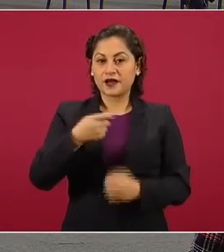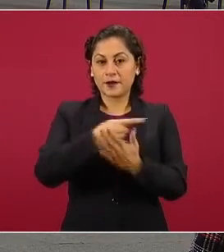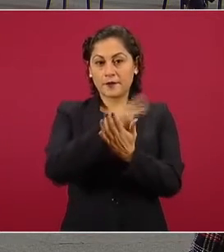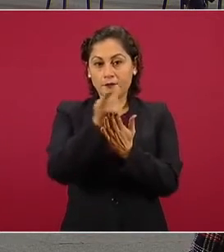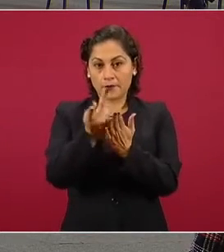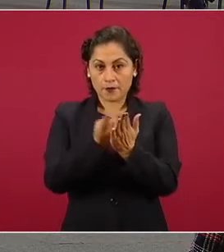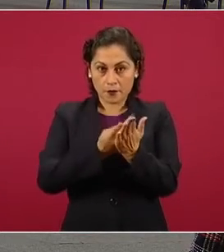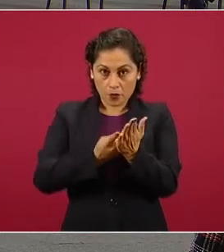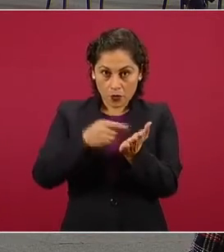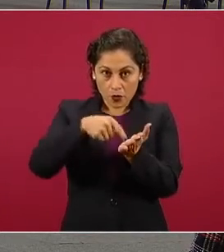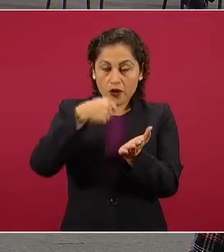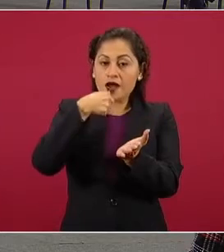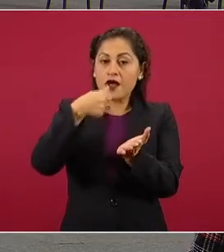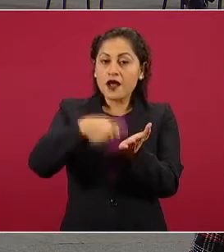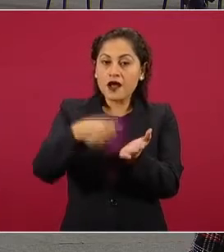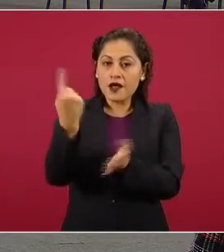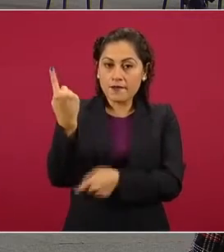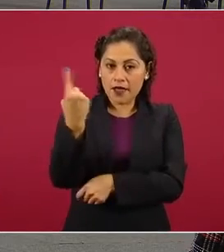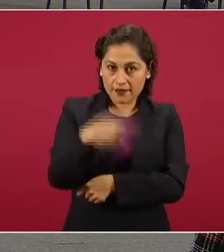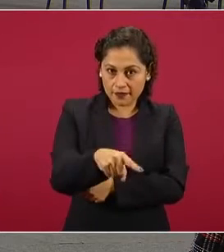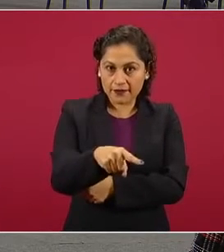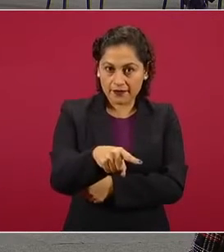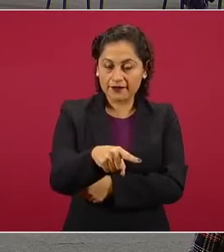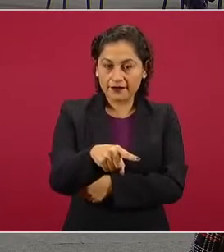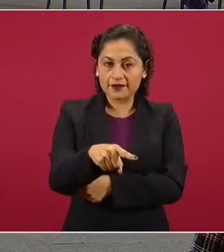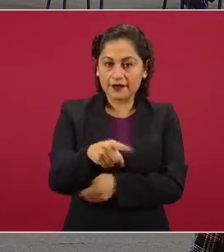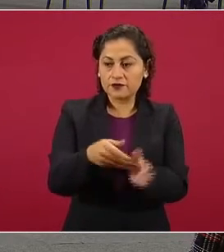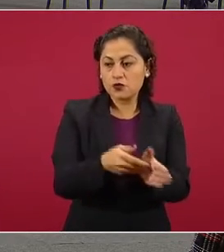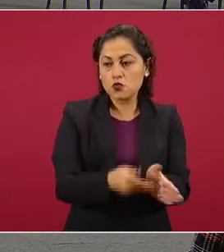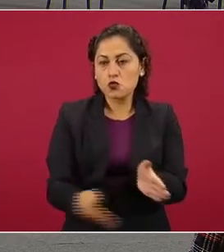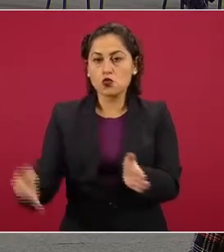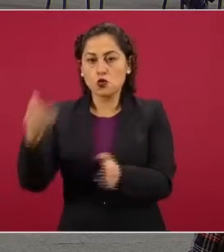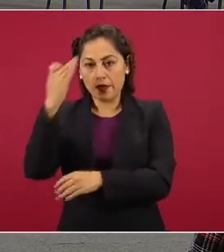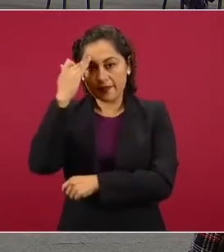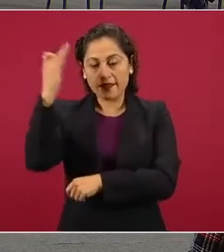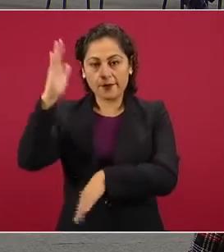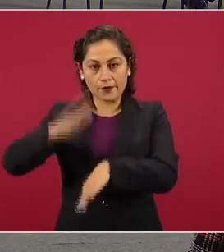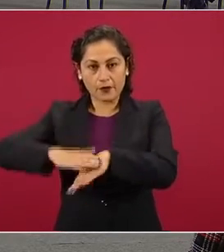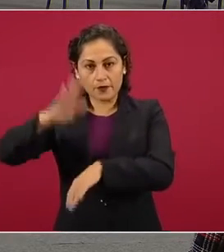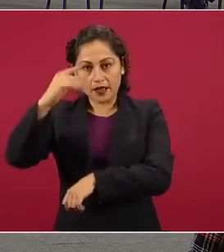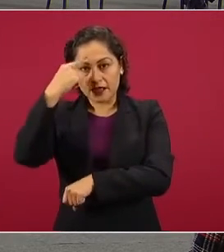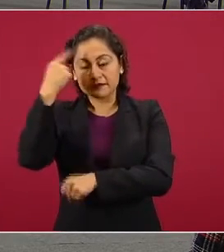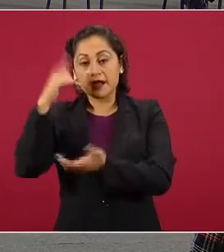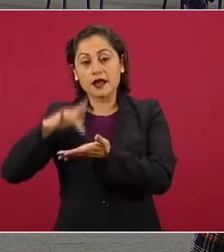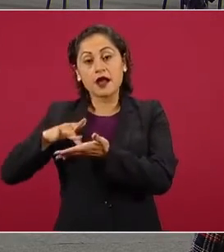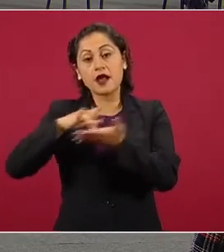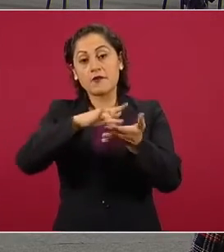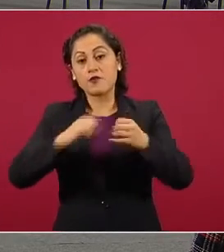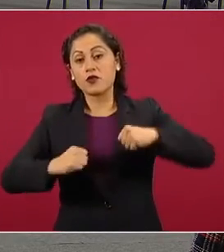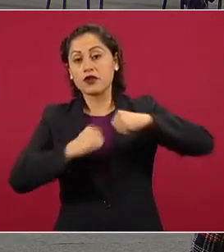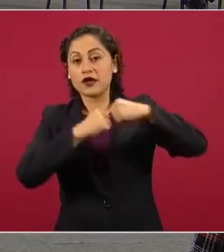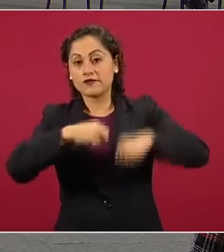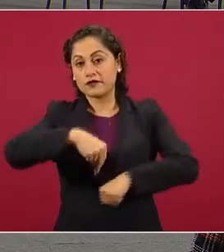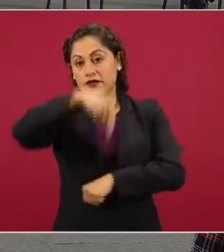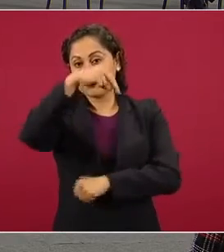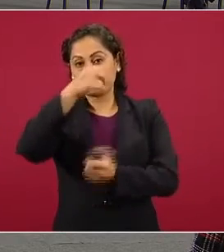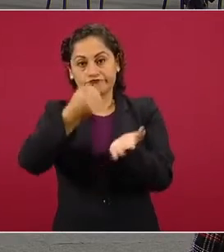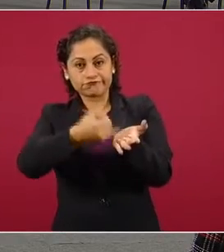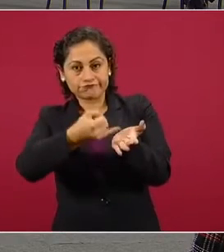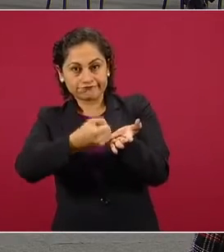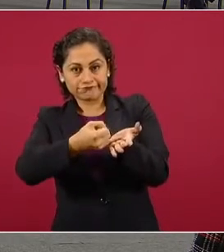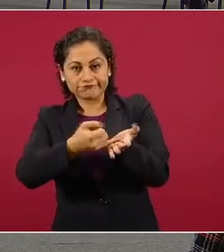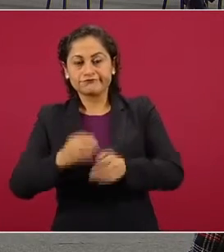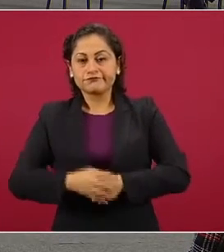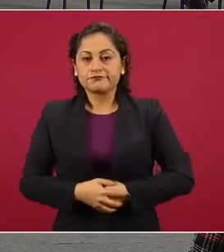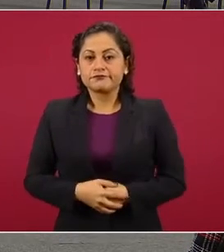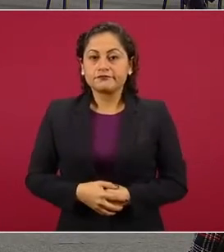vigencia del decreto que hace posible la existencia de estímulos fiscales en la frontera. Entonces, lo que vemos en